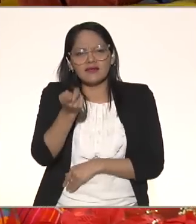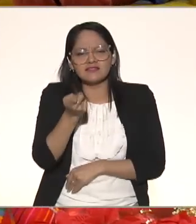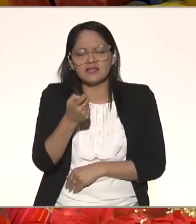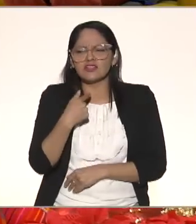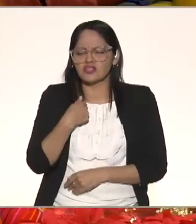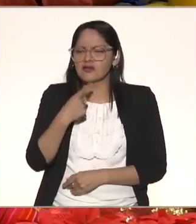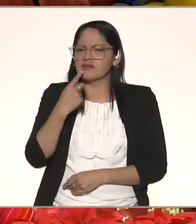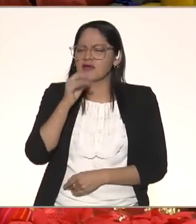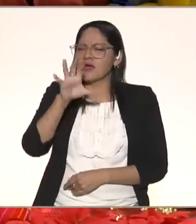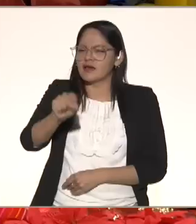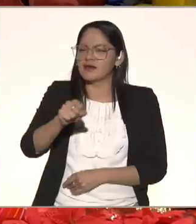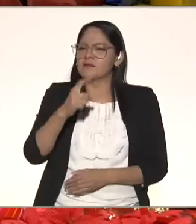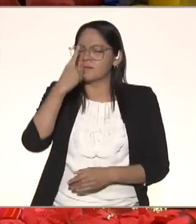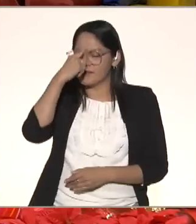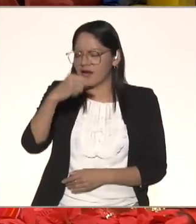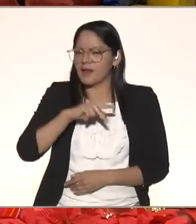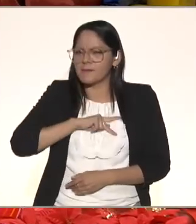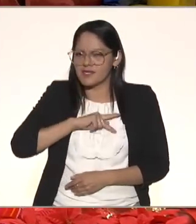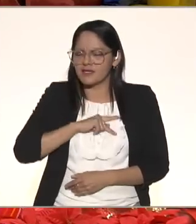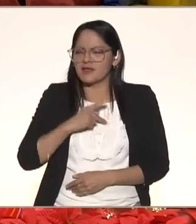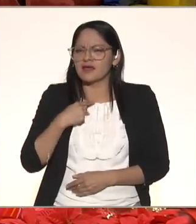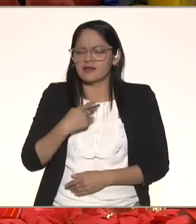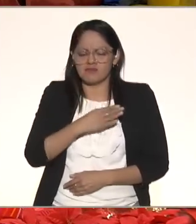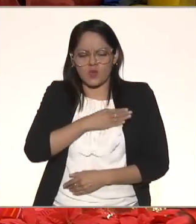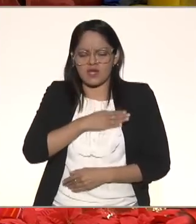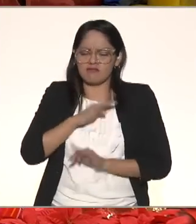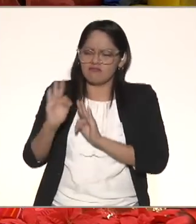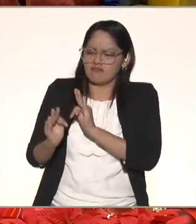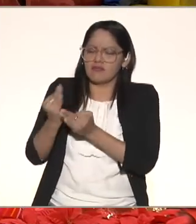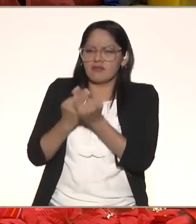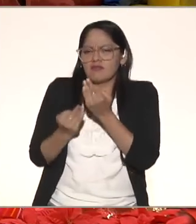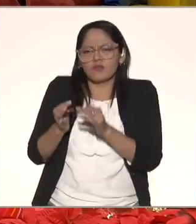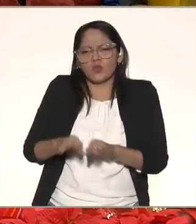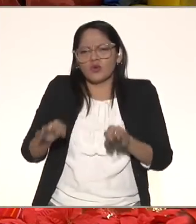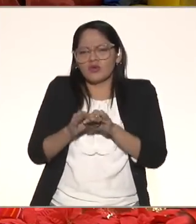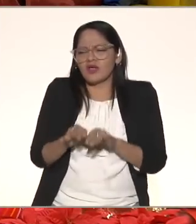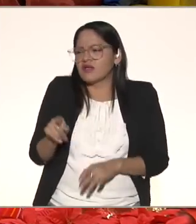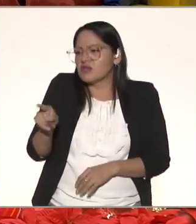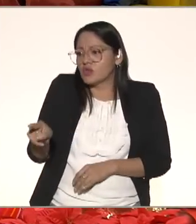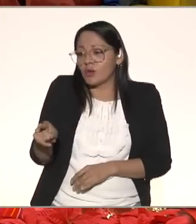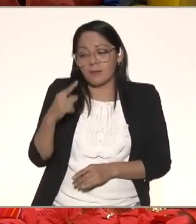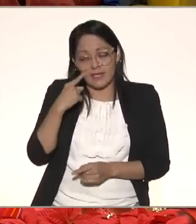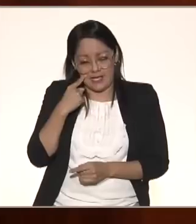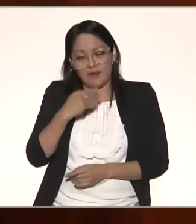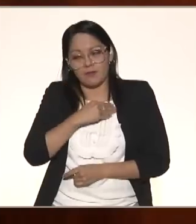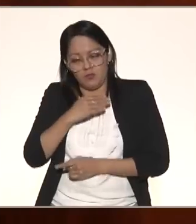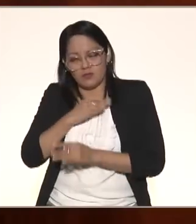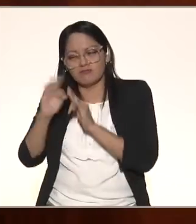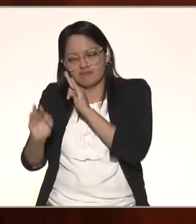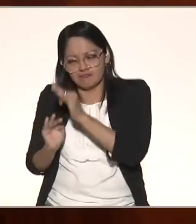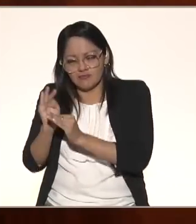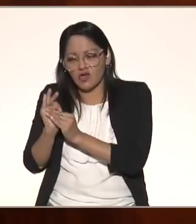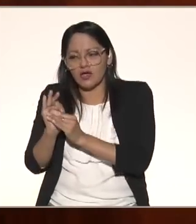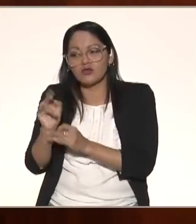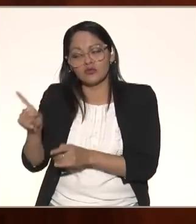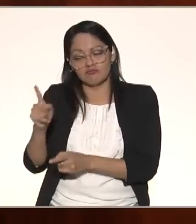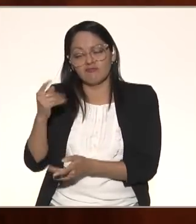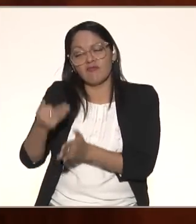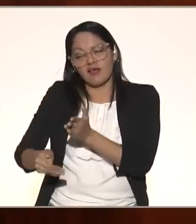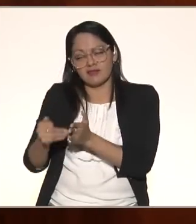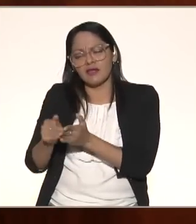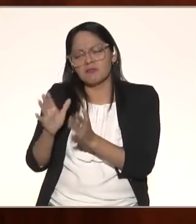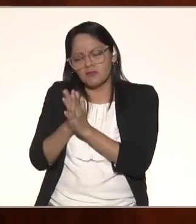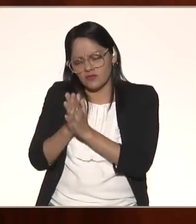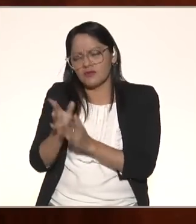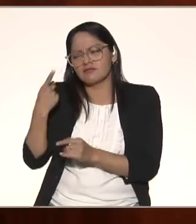pues sí, o sea, revisar, oye, para mí la generosidad es muy importante, tal vez tú no le estás dando tanto, mira, vamos a subirle en esta relación, ¿no? Oye,